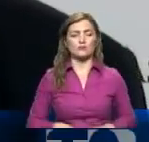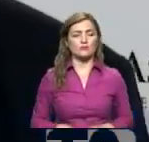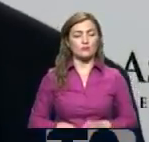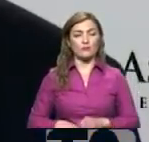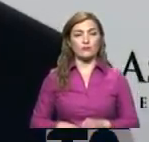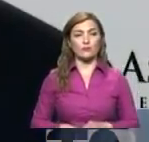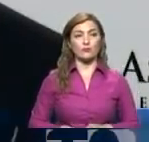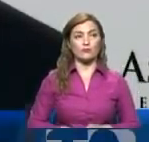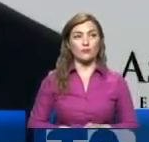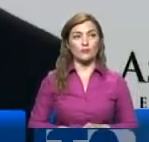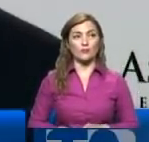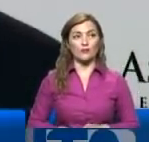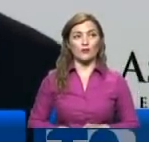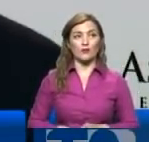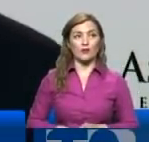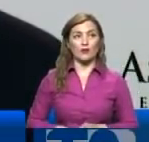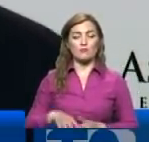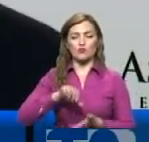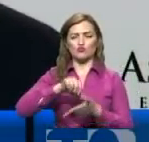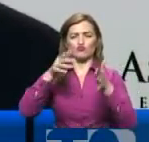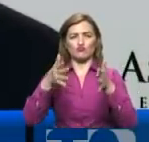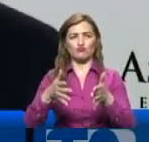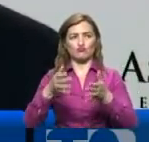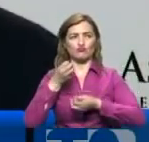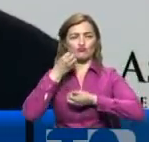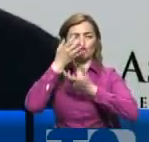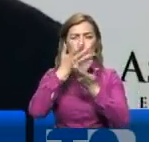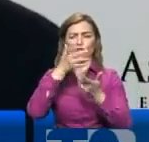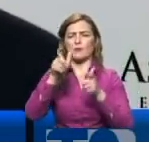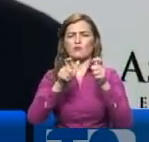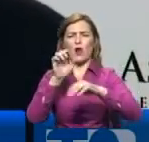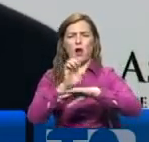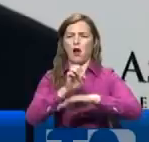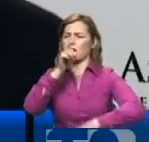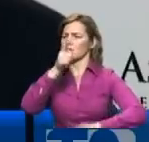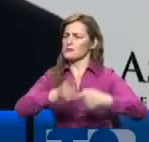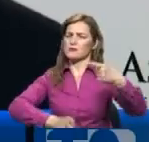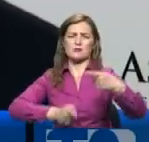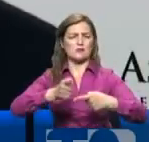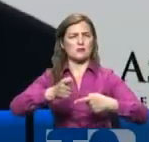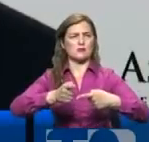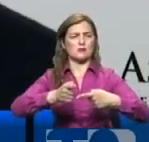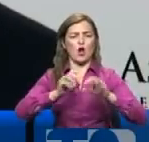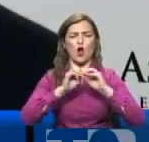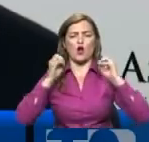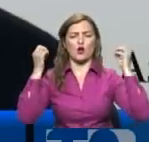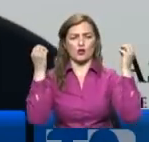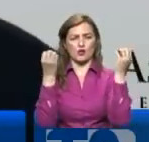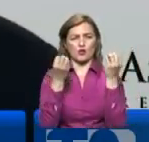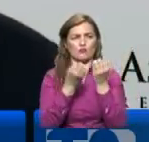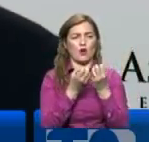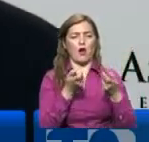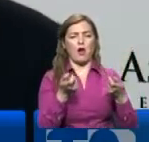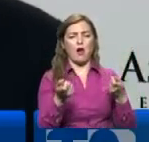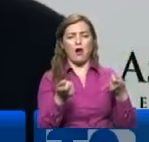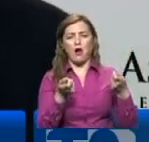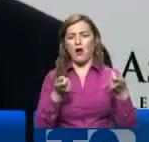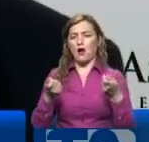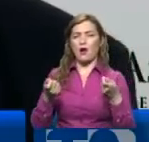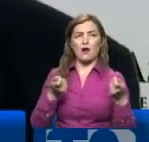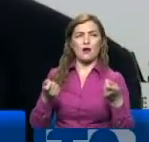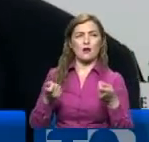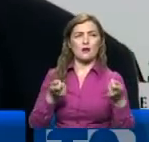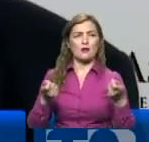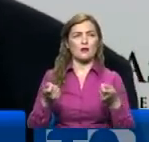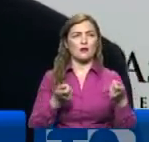indispensable comenzar a abrir la boca como ciudadanos y decirle al Ecuador, no podemos seguir con las organizaciones de control en donde